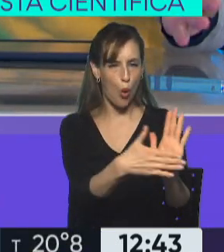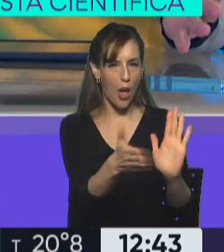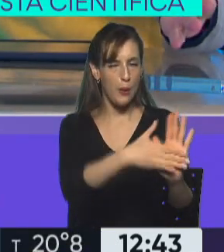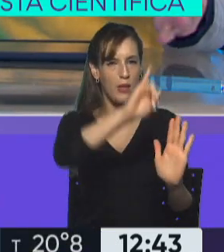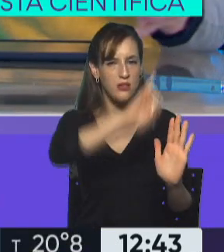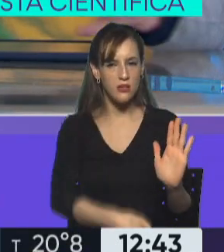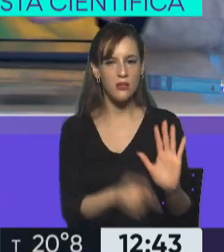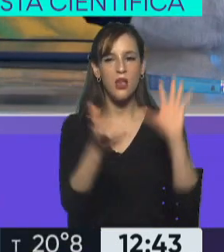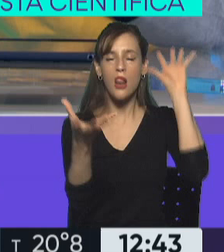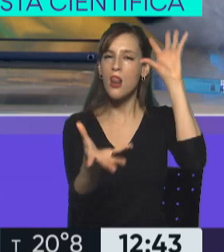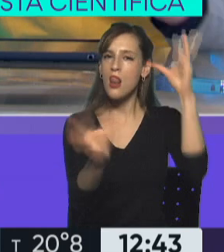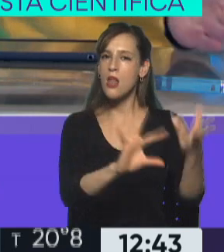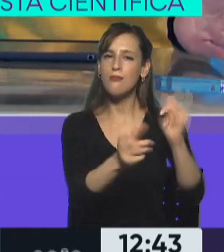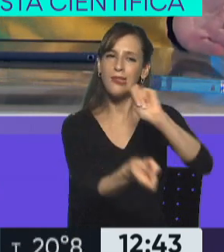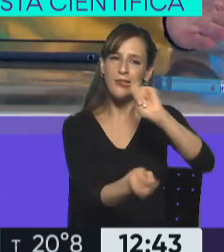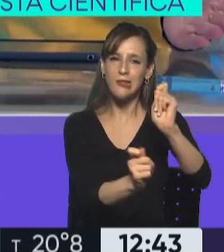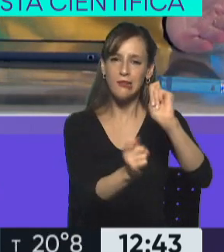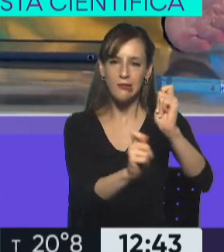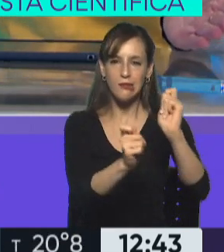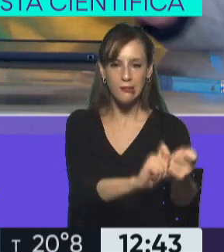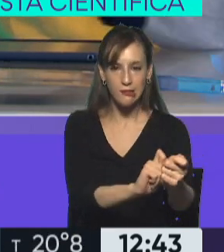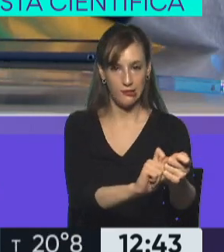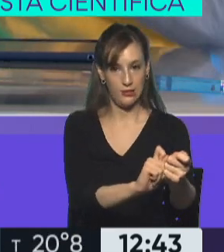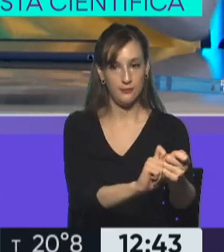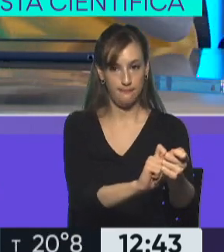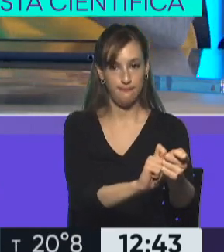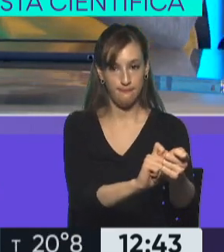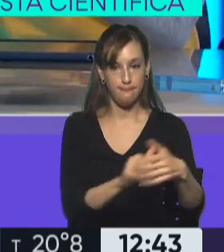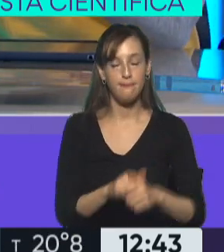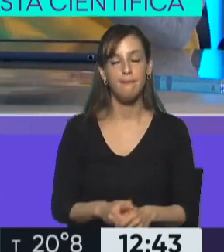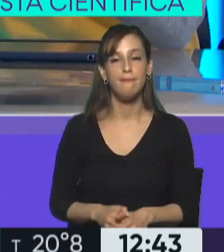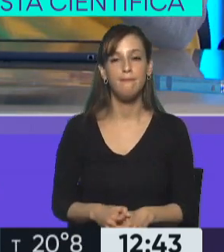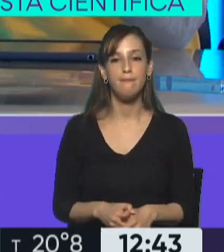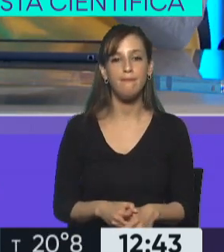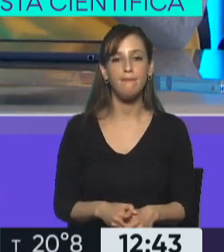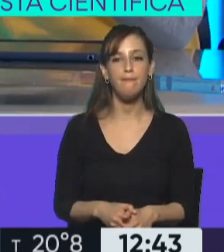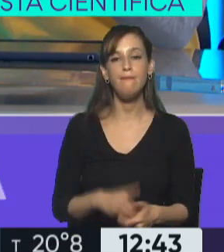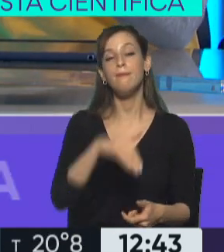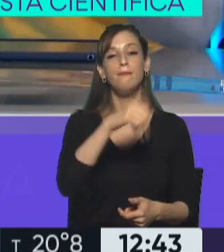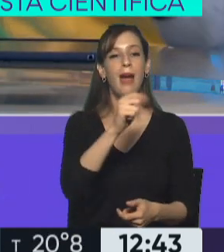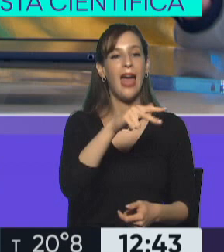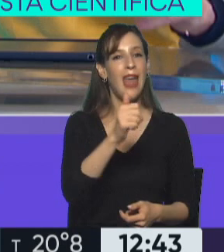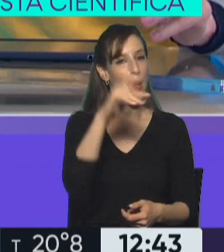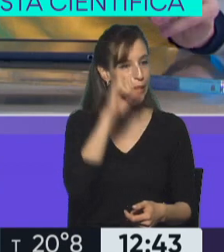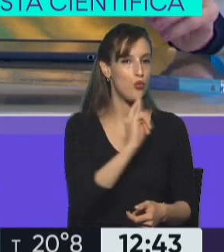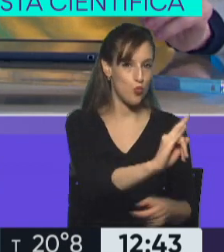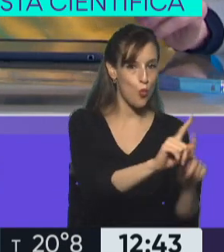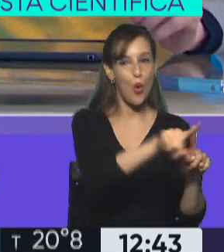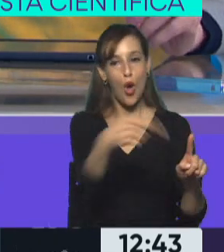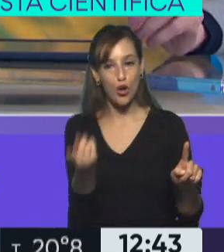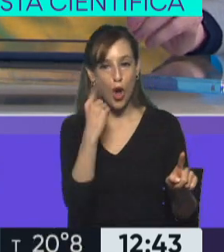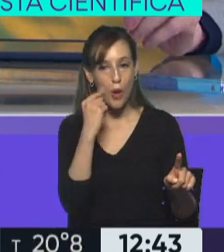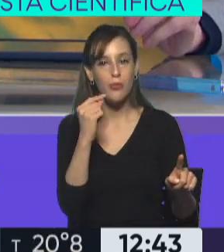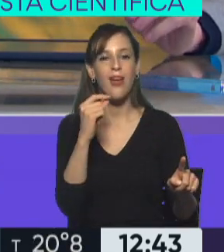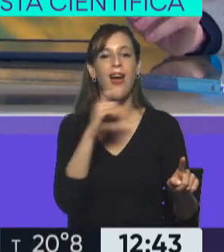el clima por parte de manabí y por parte de haussmann él fue el que demostró el